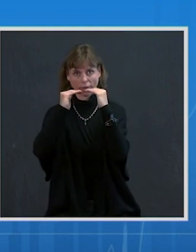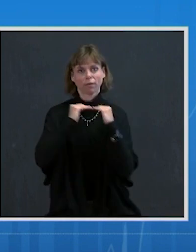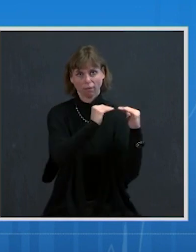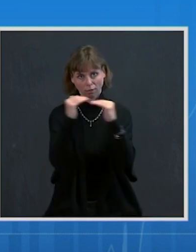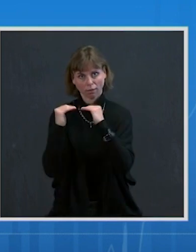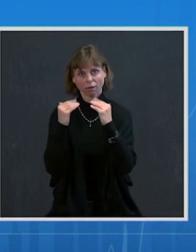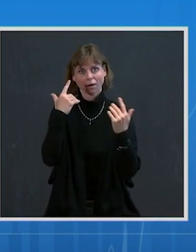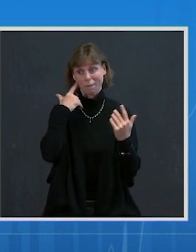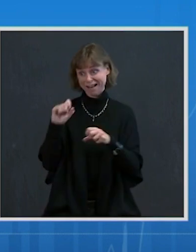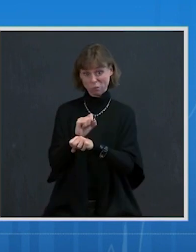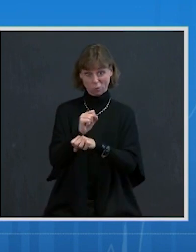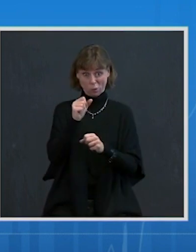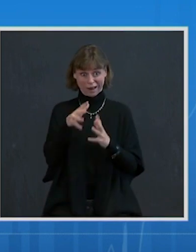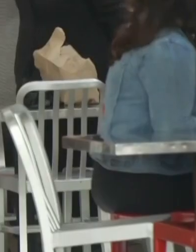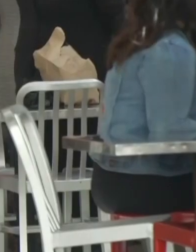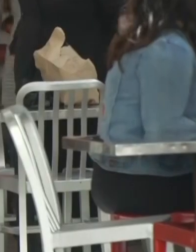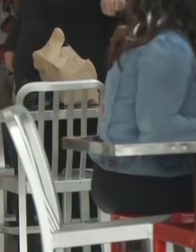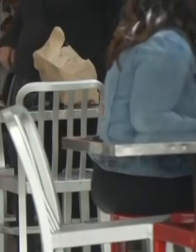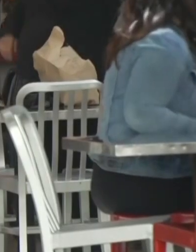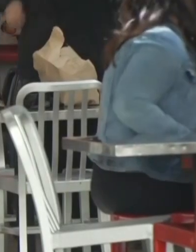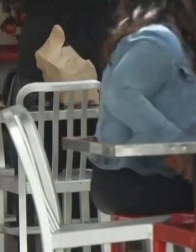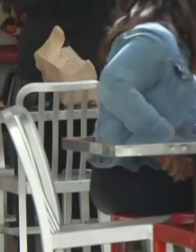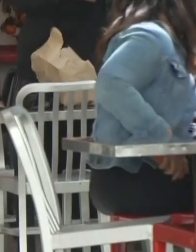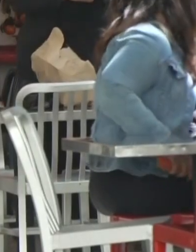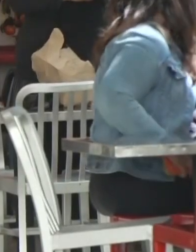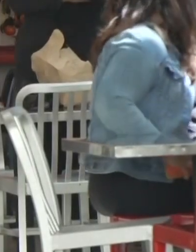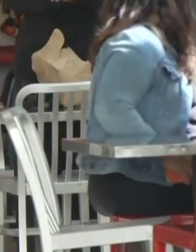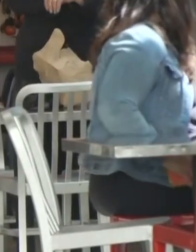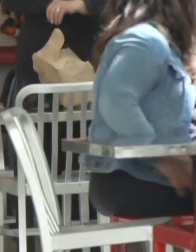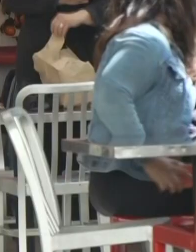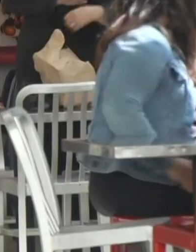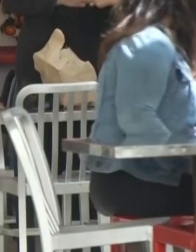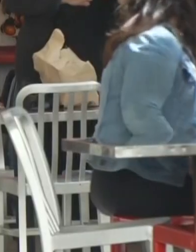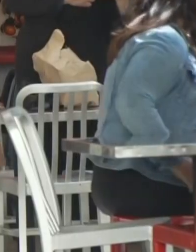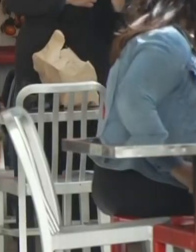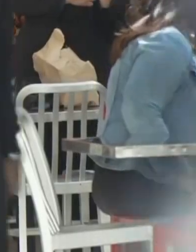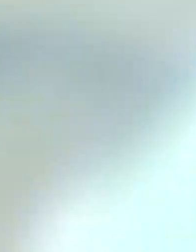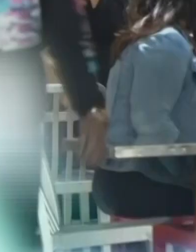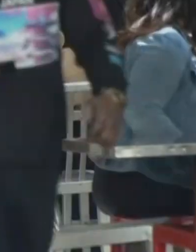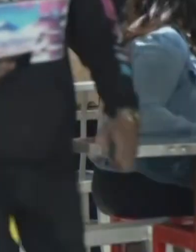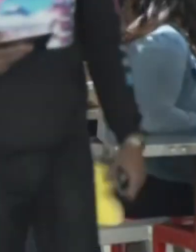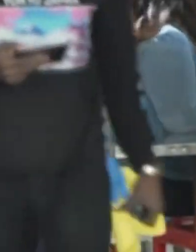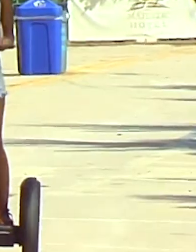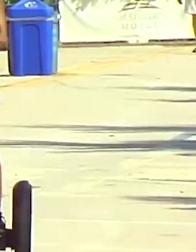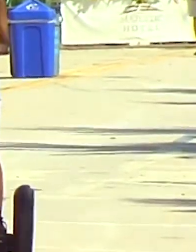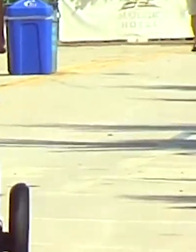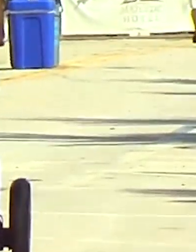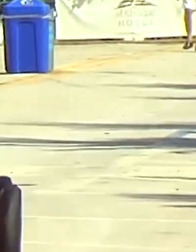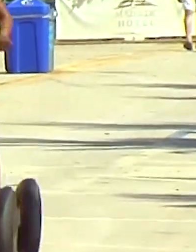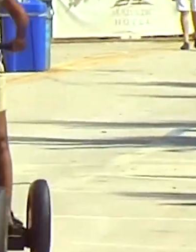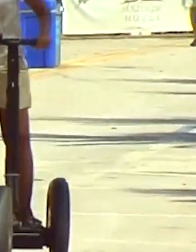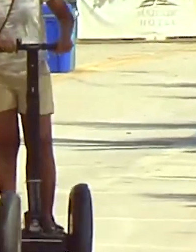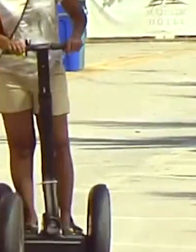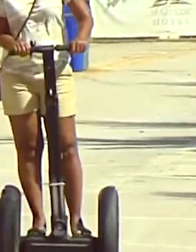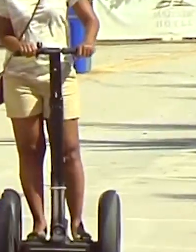para finales de marzo o inicios de abril, la variante B.1.1.7, mutación del coronavirus identificada por primera